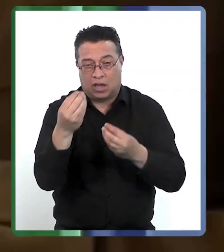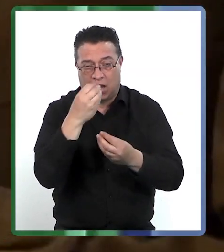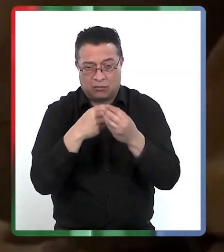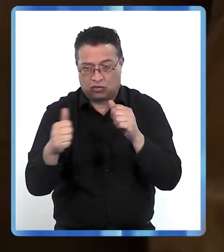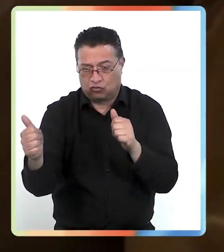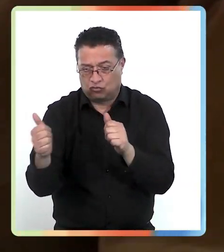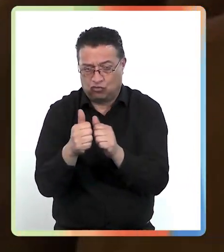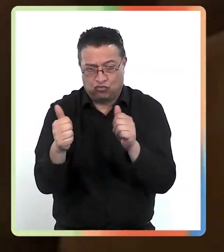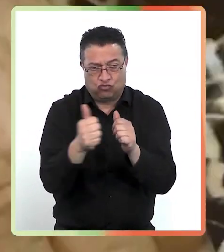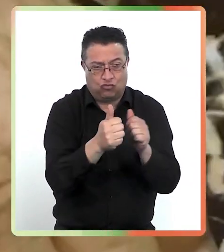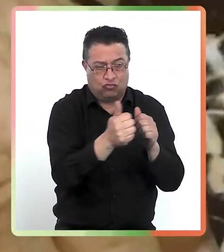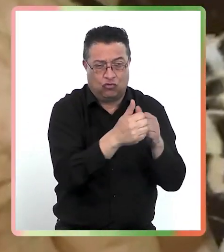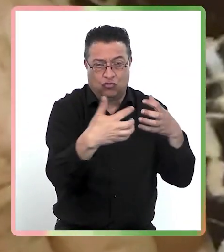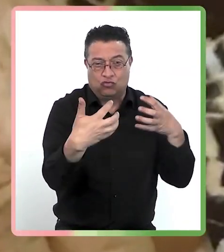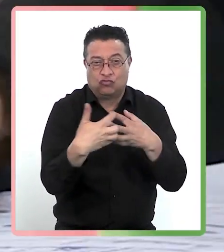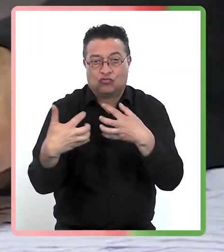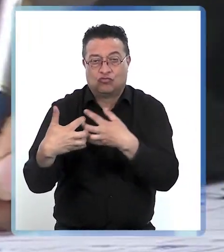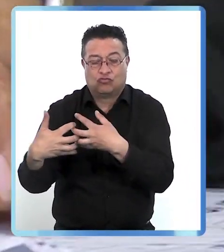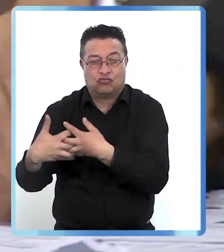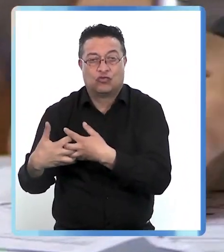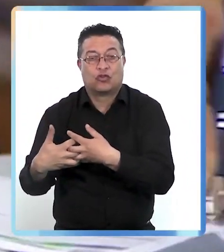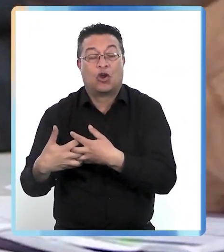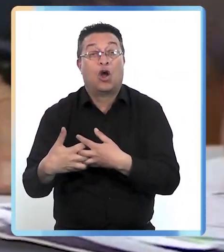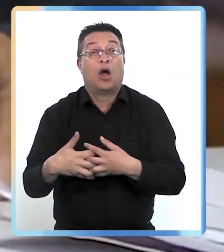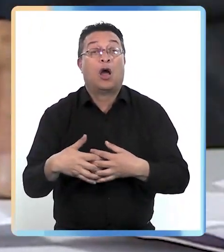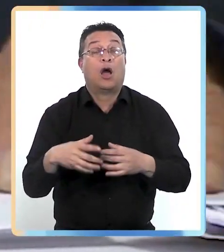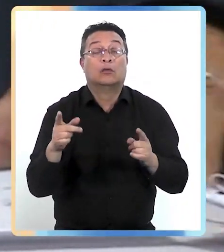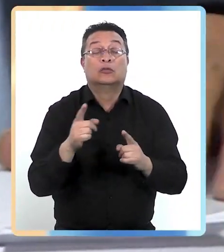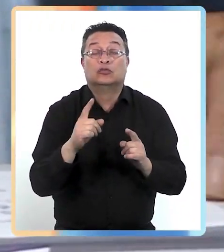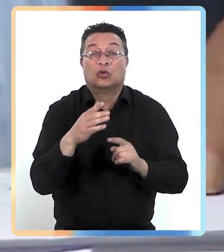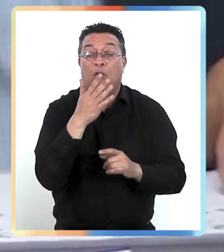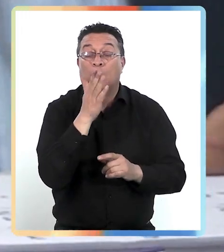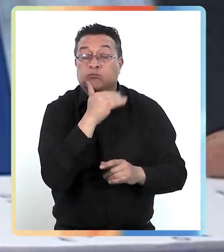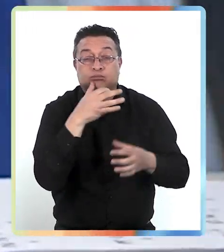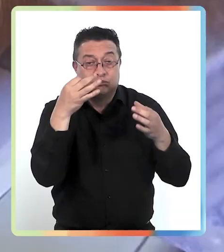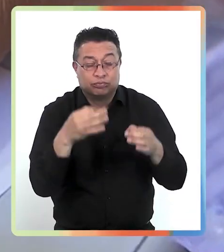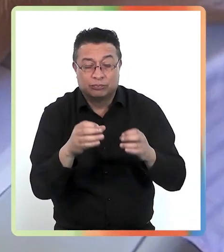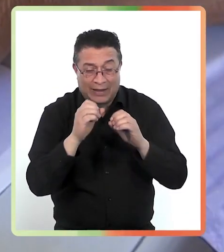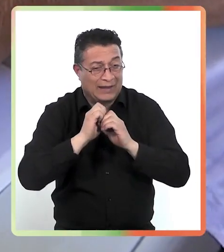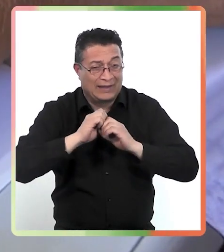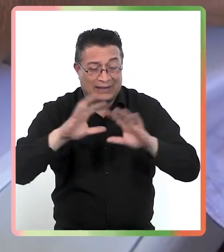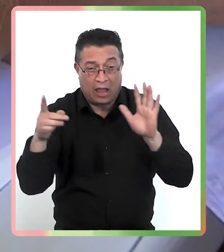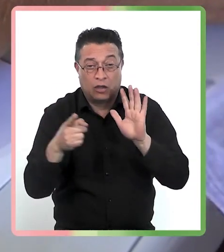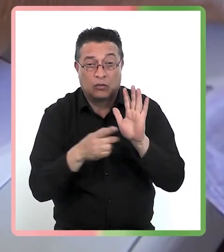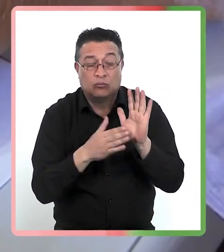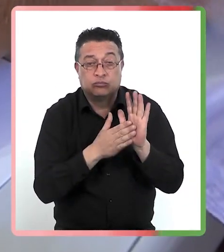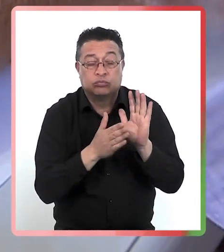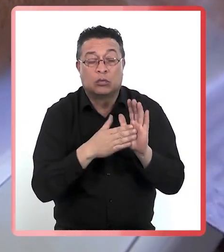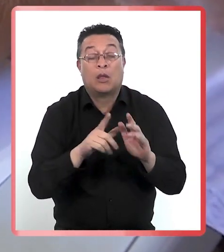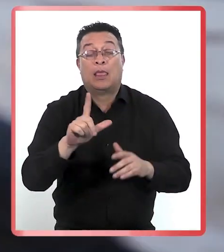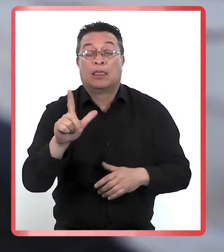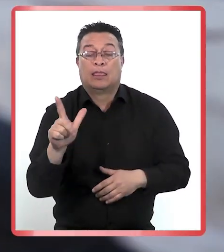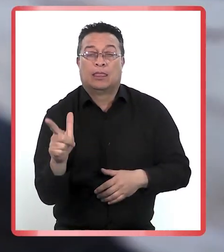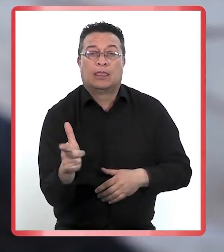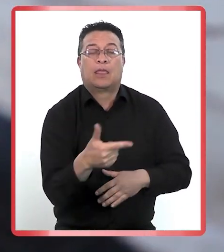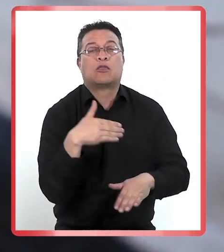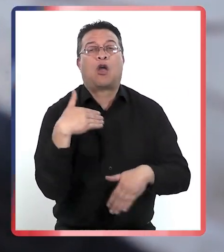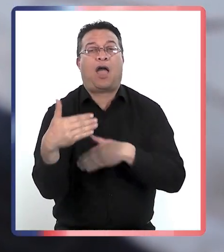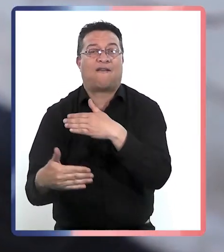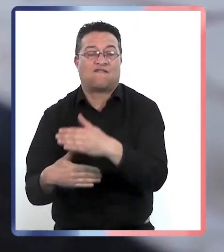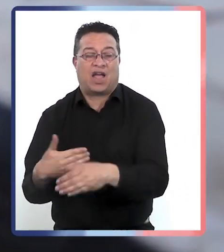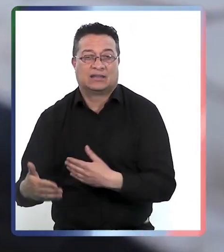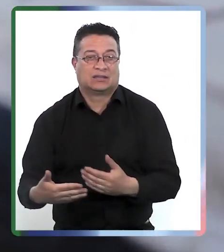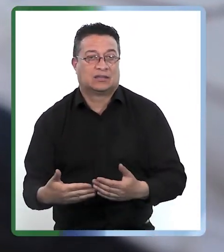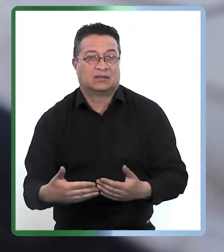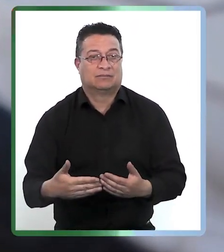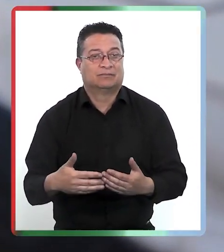varios alimentos juntos, de varios compuestos juntos, no han mostrado que claramente puedan enlentecer el